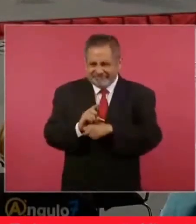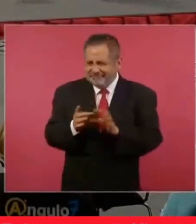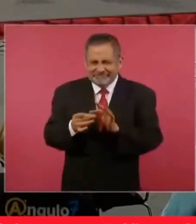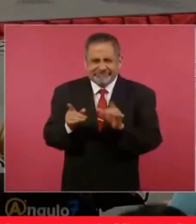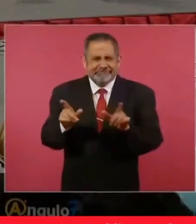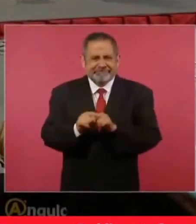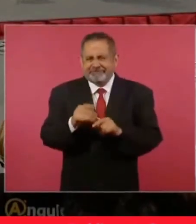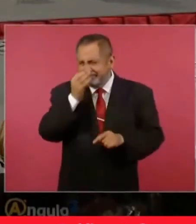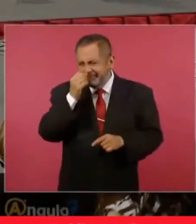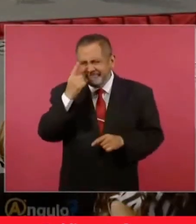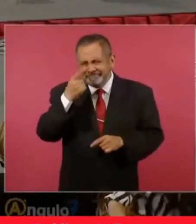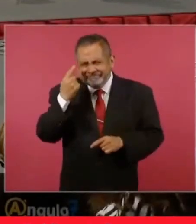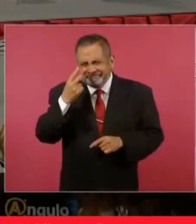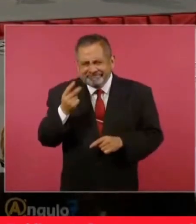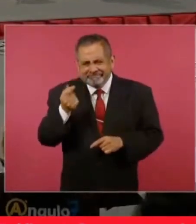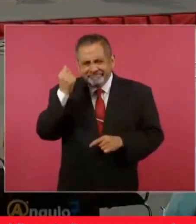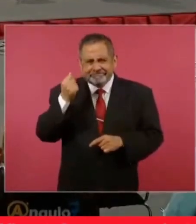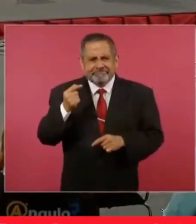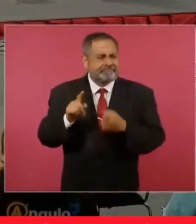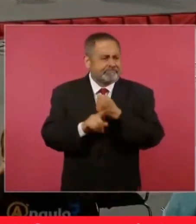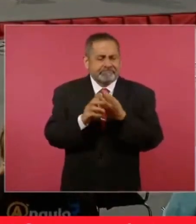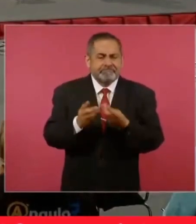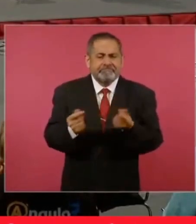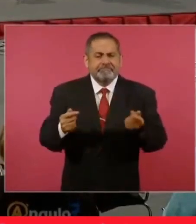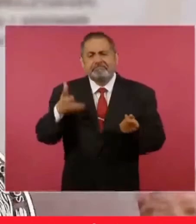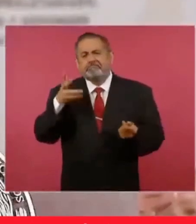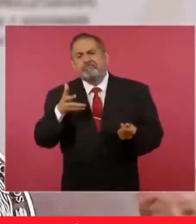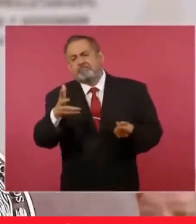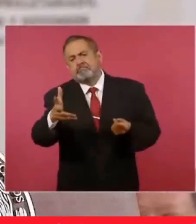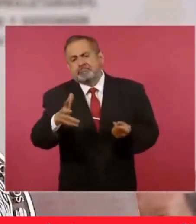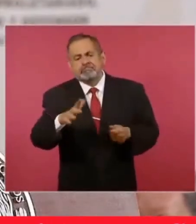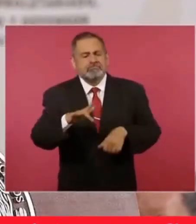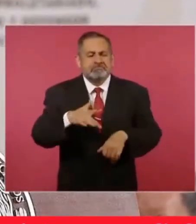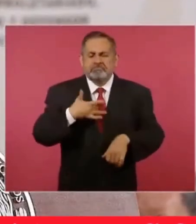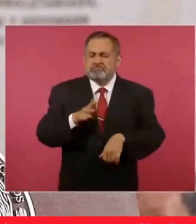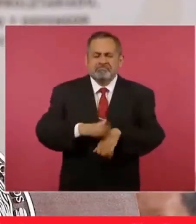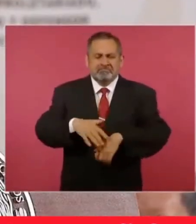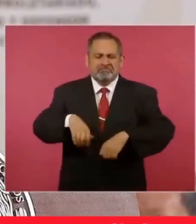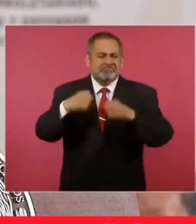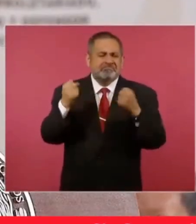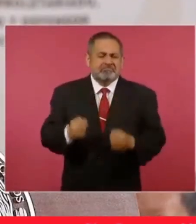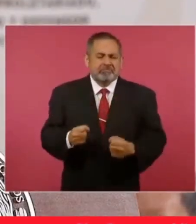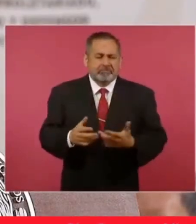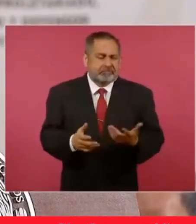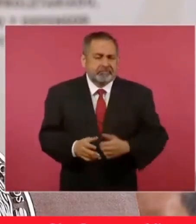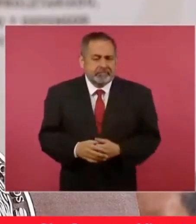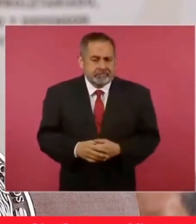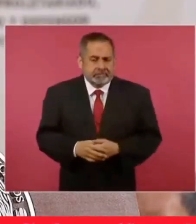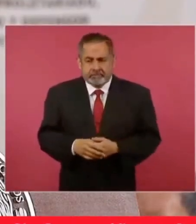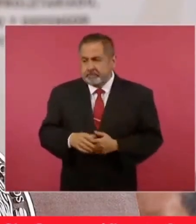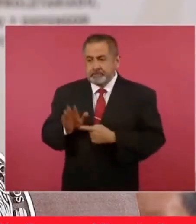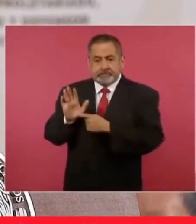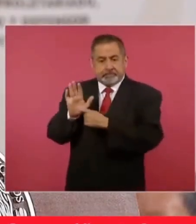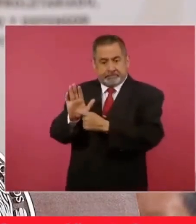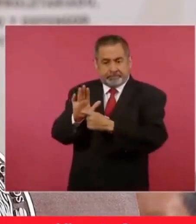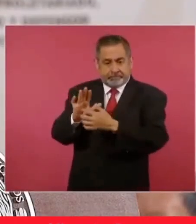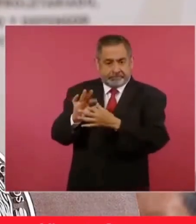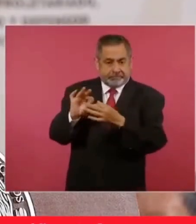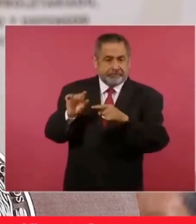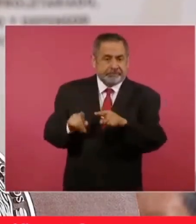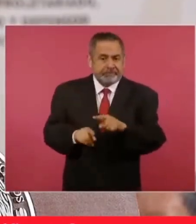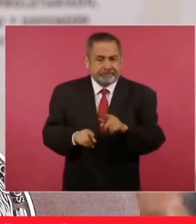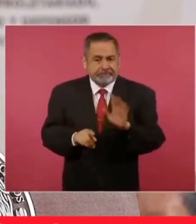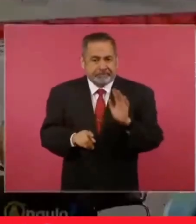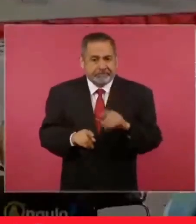solamente unas horas el problema, el futuro está asegurado. Lo que hemos presentado aquí no se ha